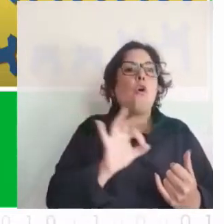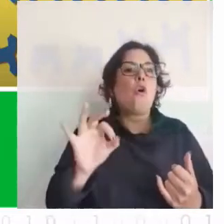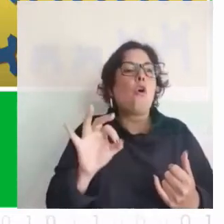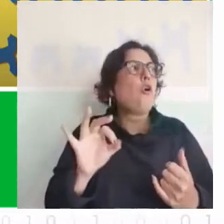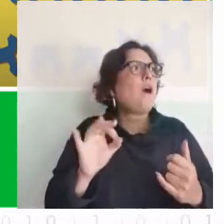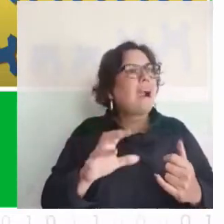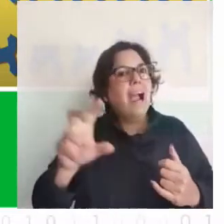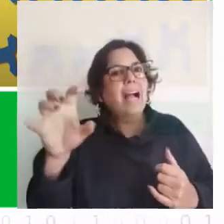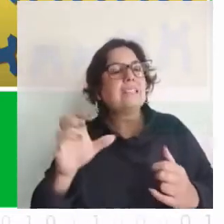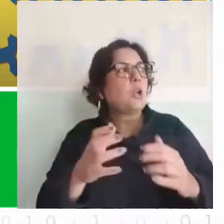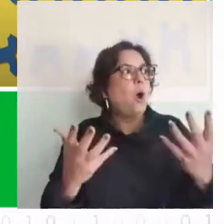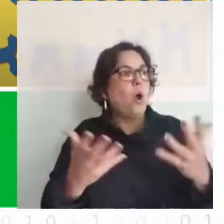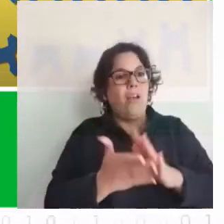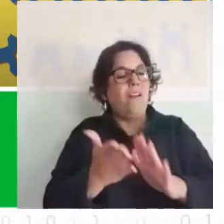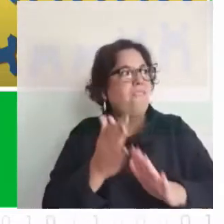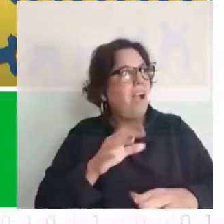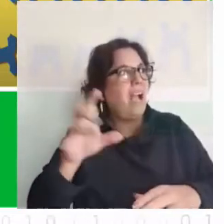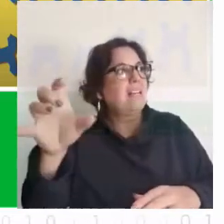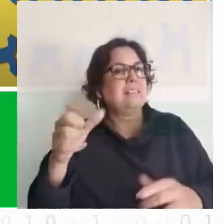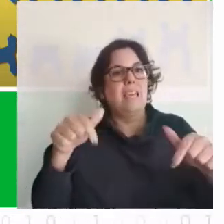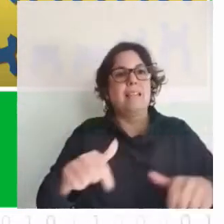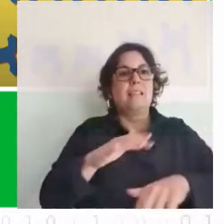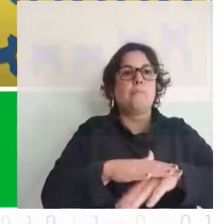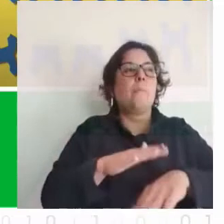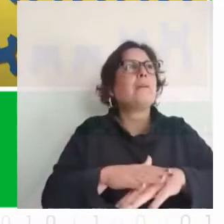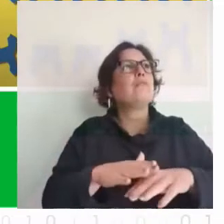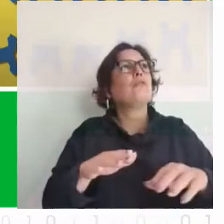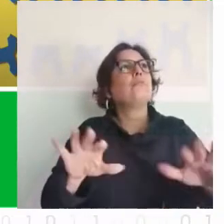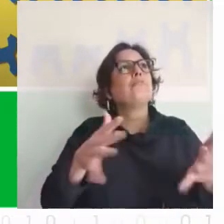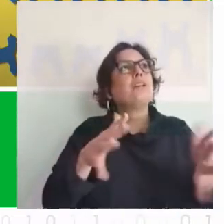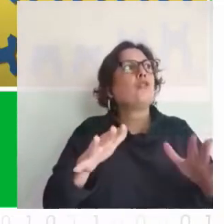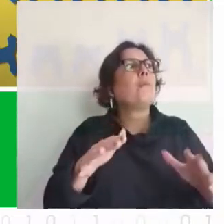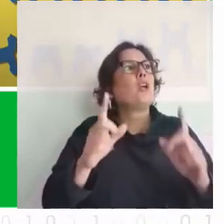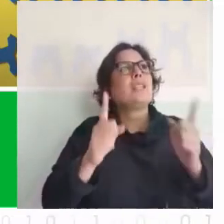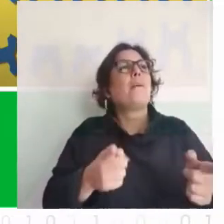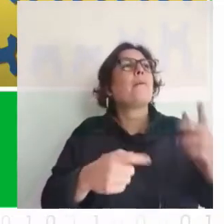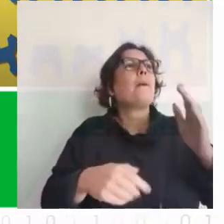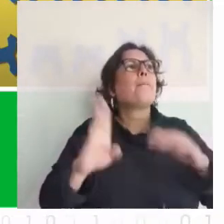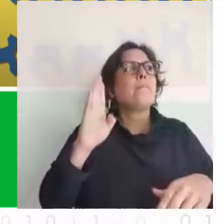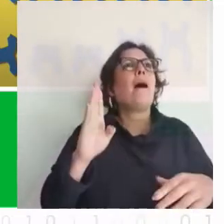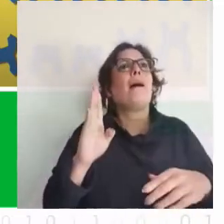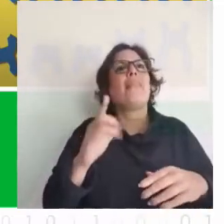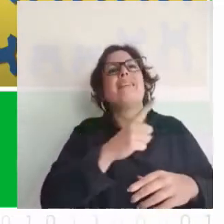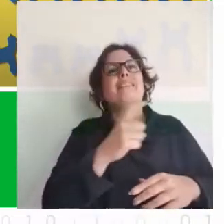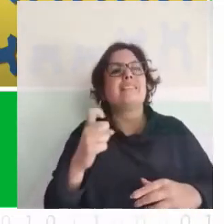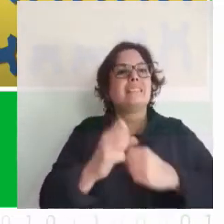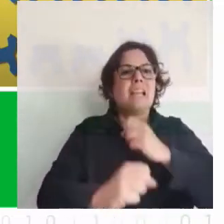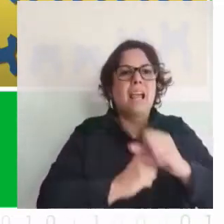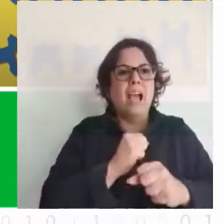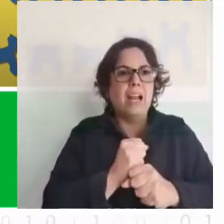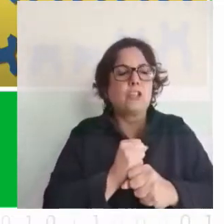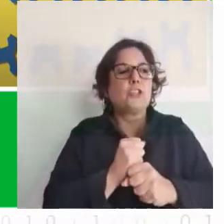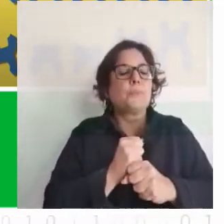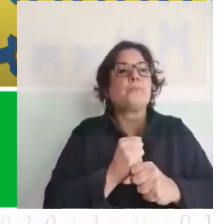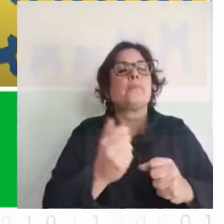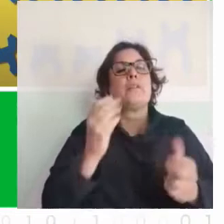cáncer o tiene en este momento. Desde hace también más de 100 años se